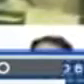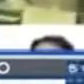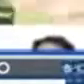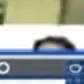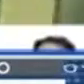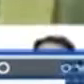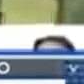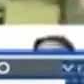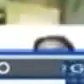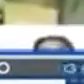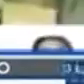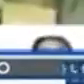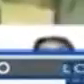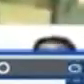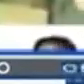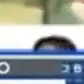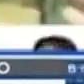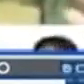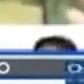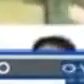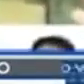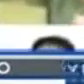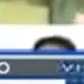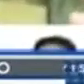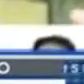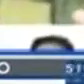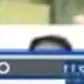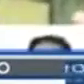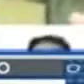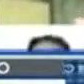se refleja y se concretiza